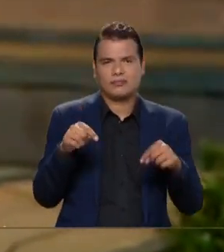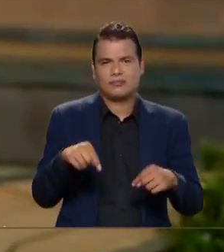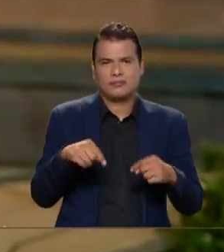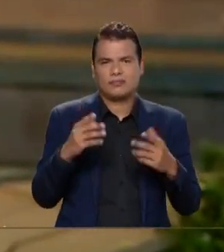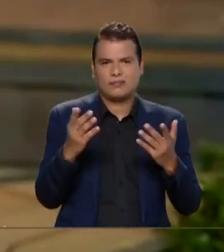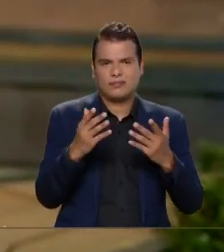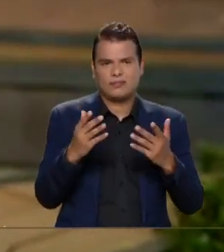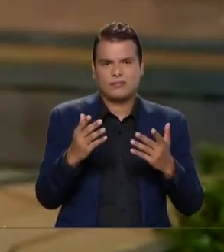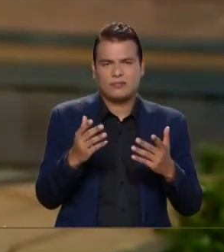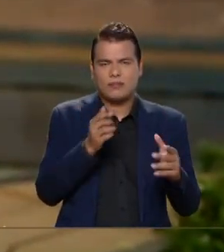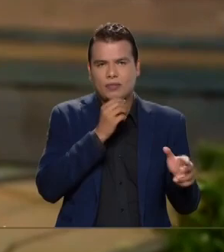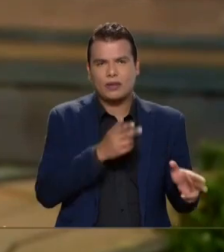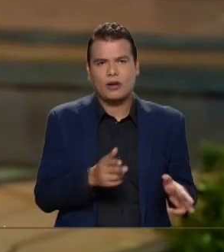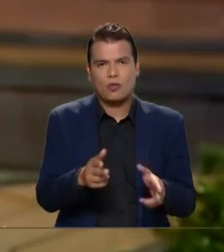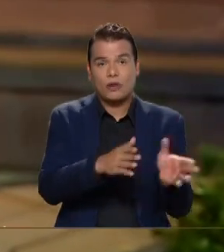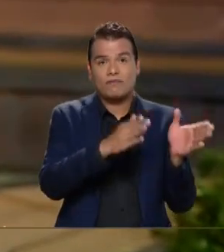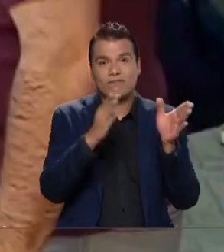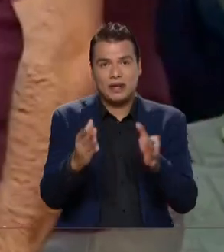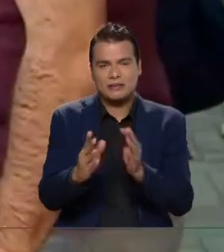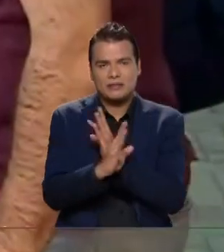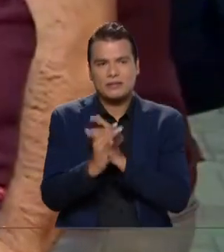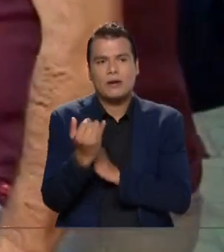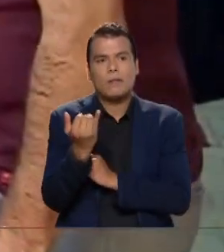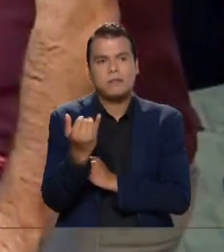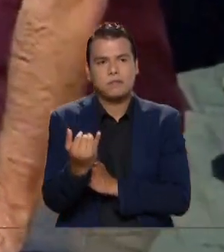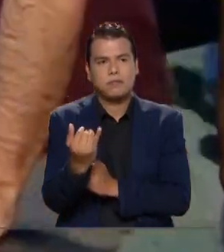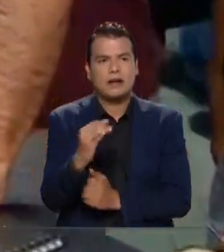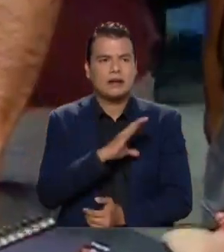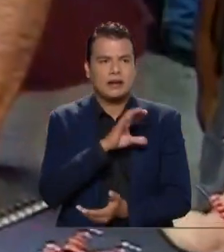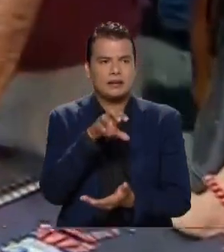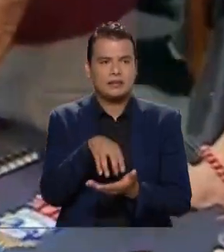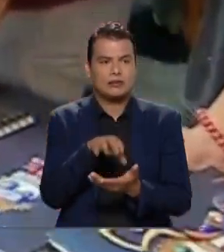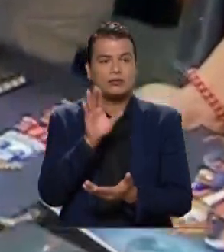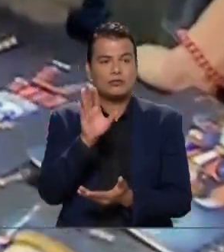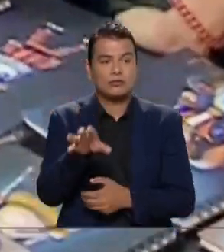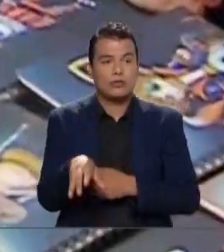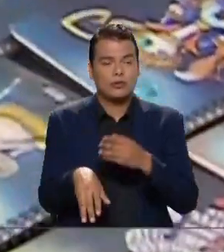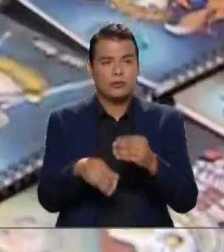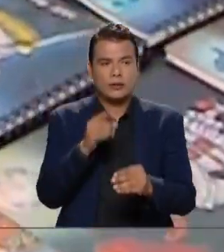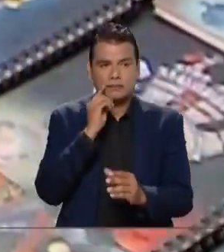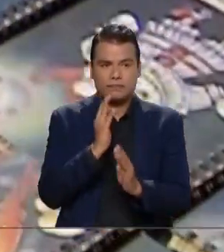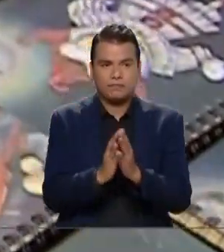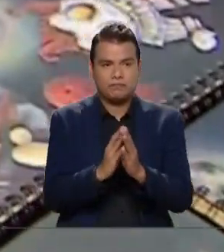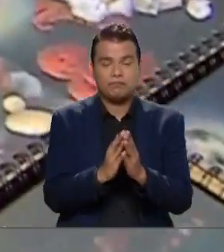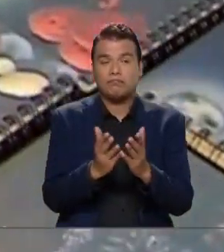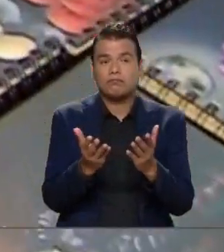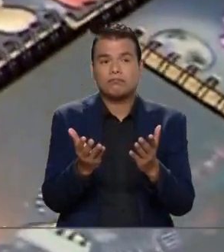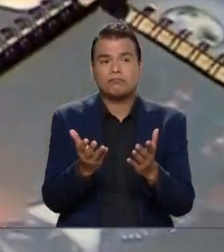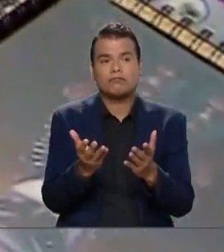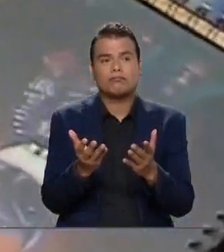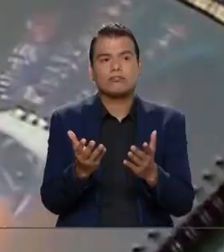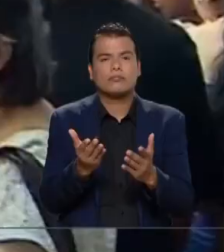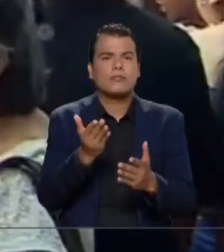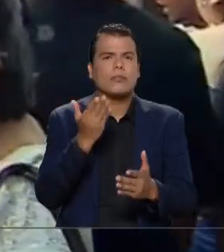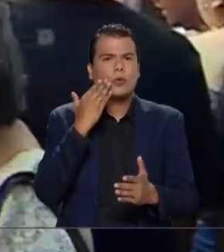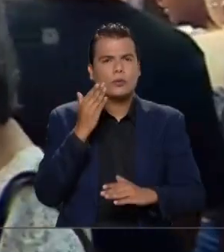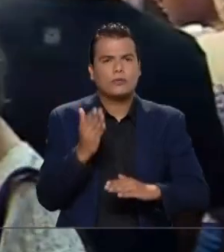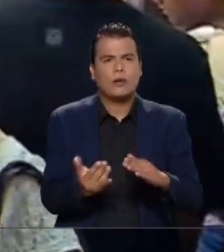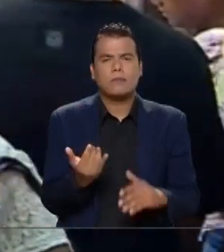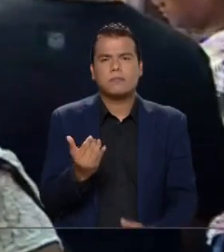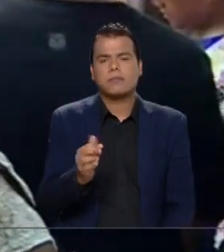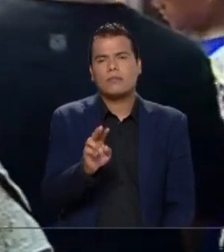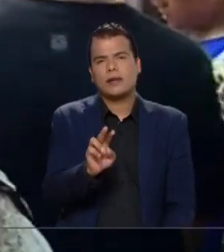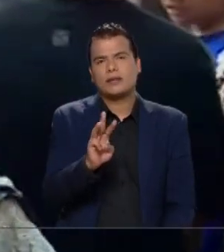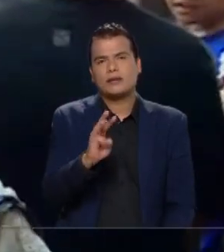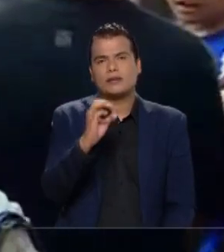Río, ubicado en pleno centro de Cali. También hay que decir que las personas pueden llegar hasta el 23 de octubre